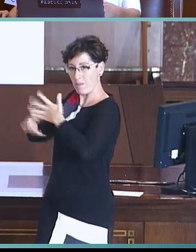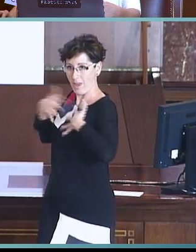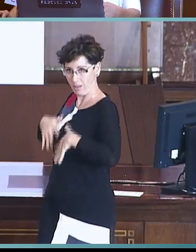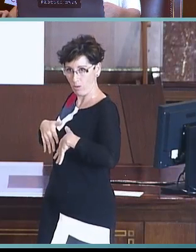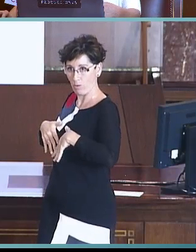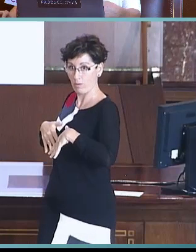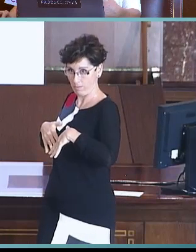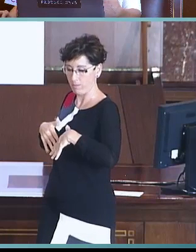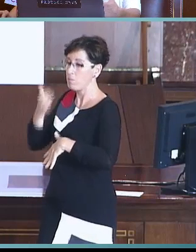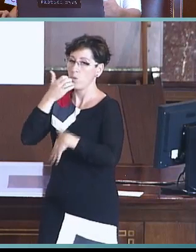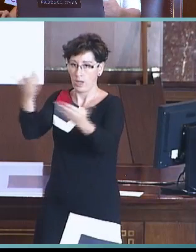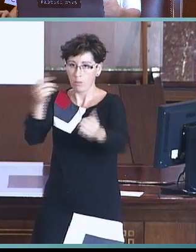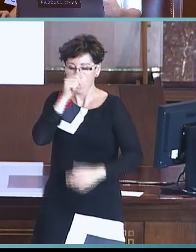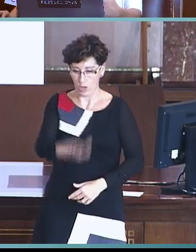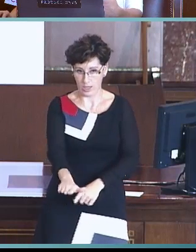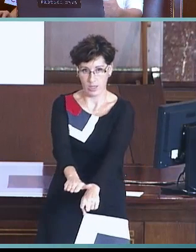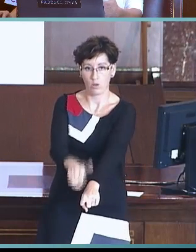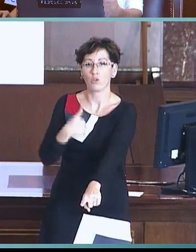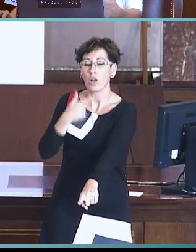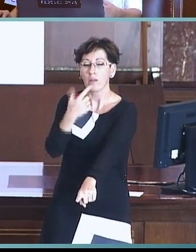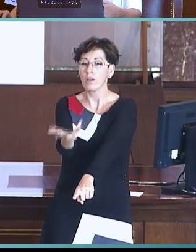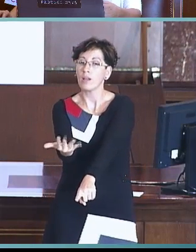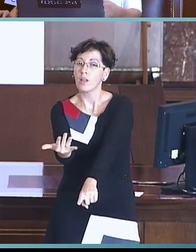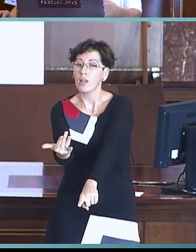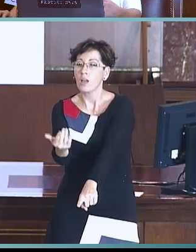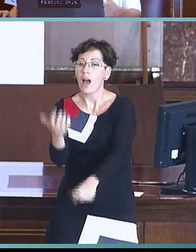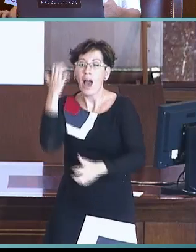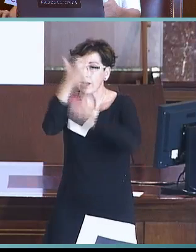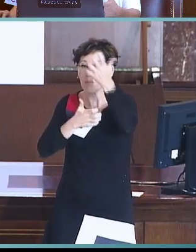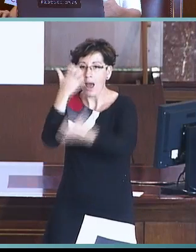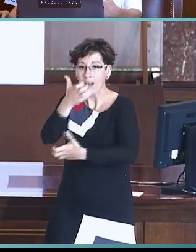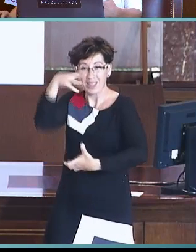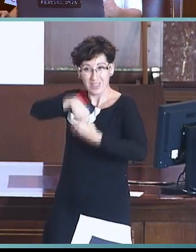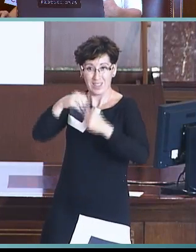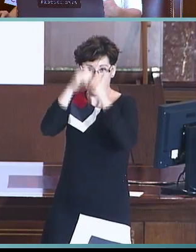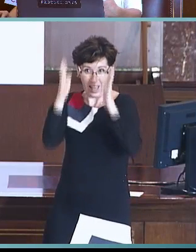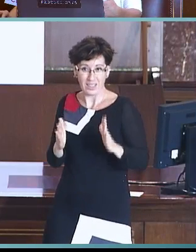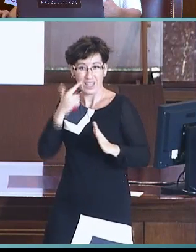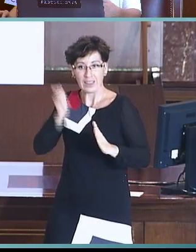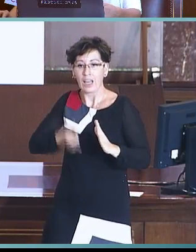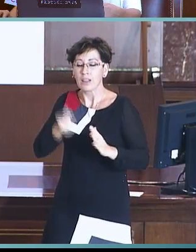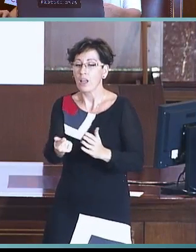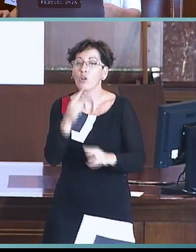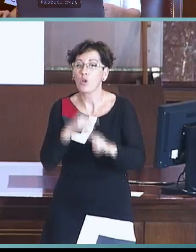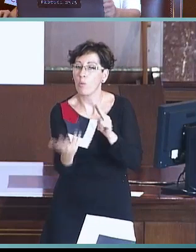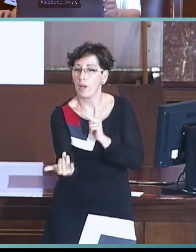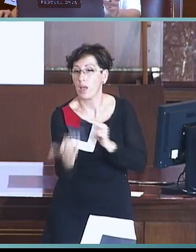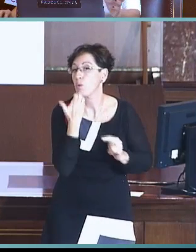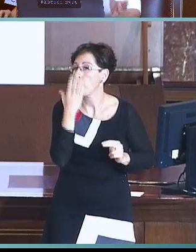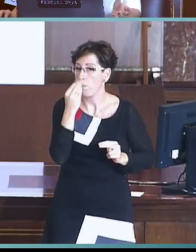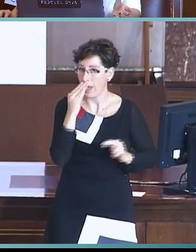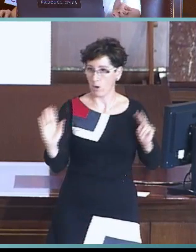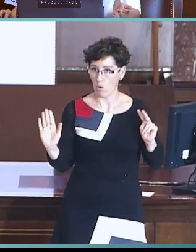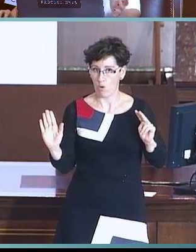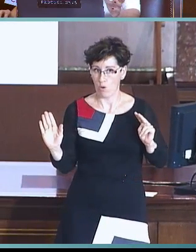niño, dime nombres de animales de compañía, como por ejemplo, perro. En este caso, le estoy dando